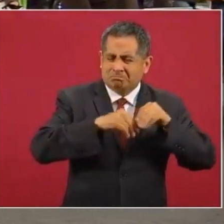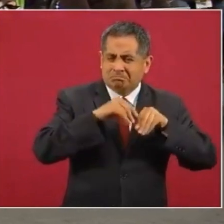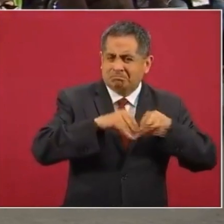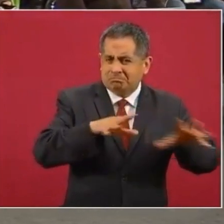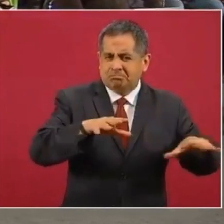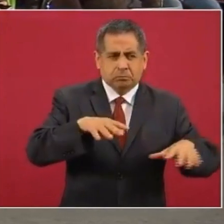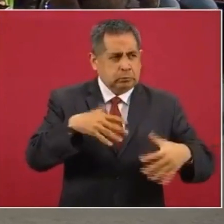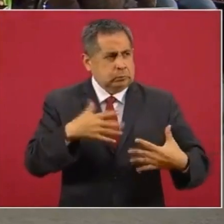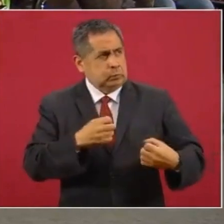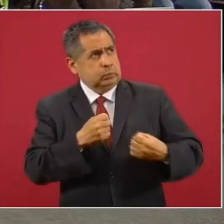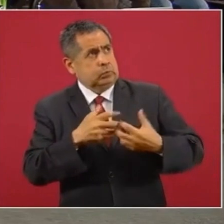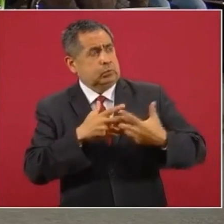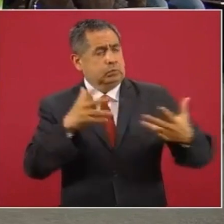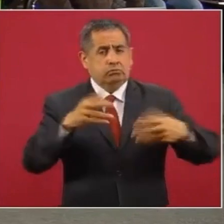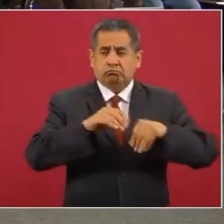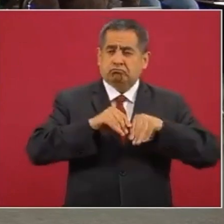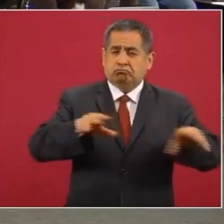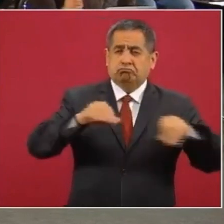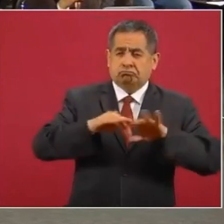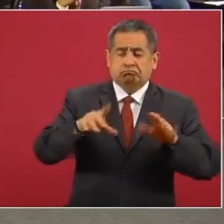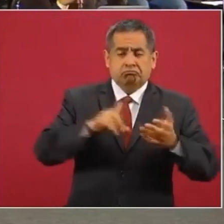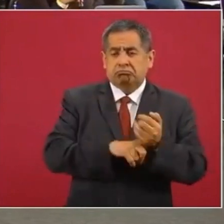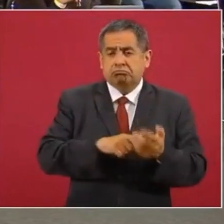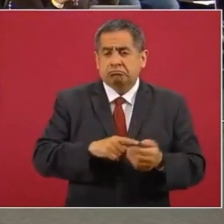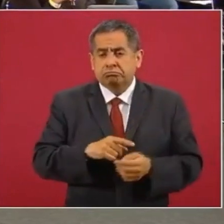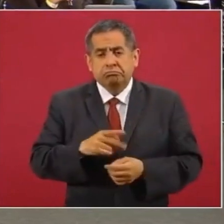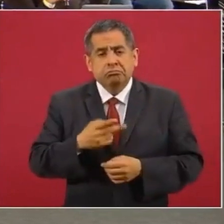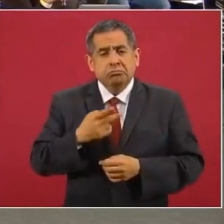los grandes medios informativos.